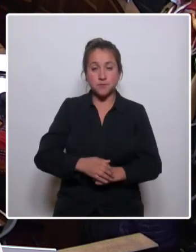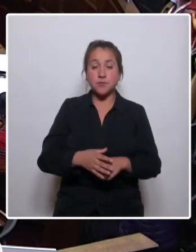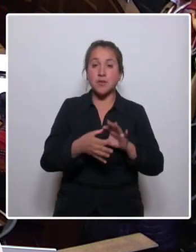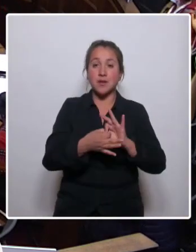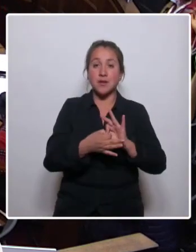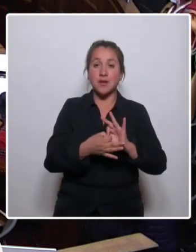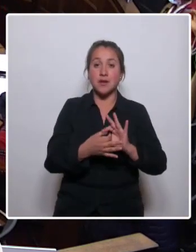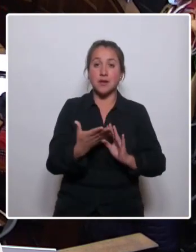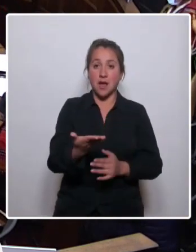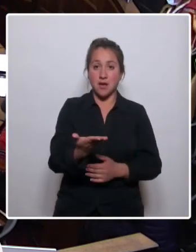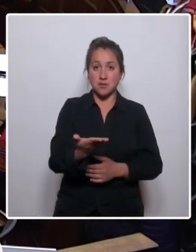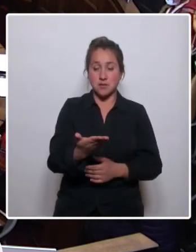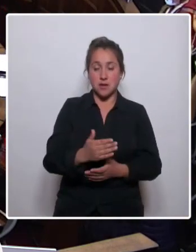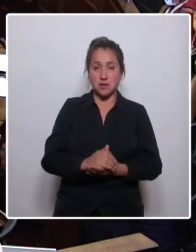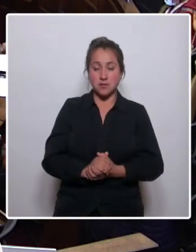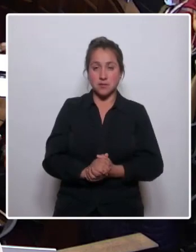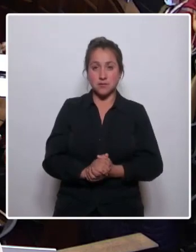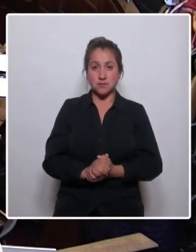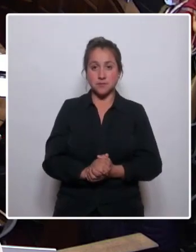Gracias,